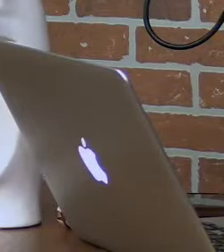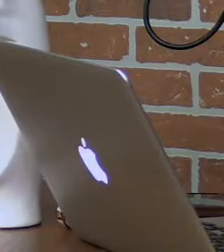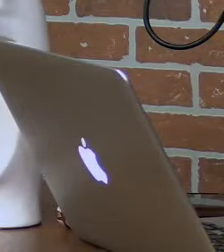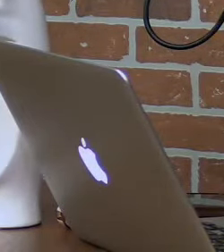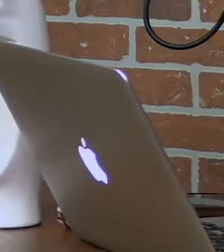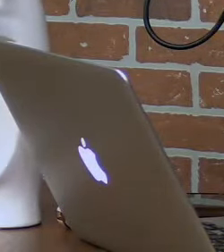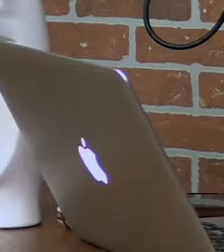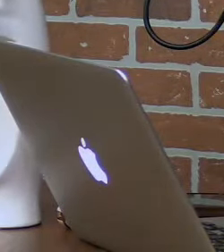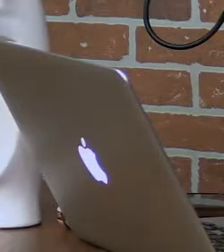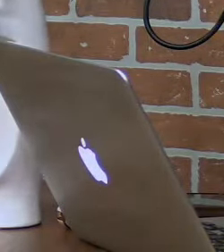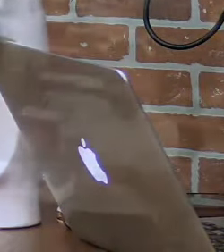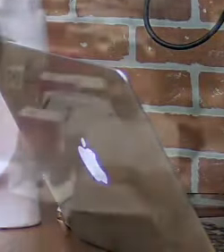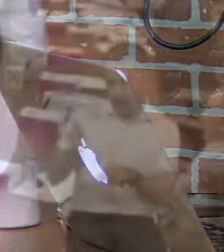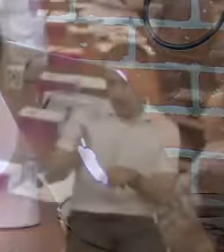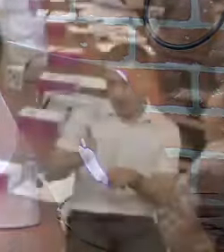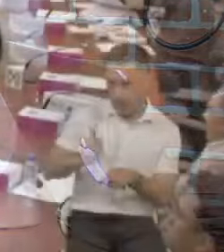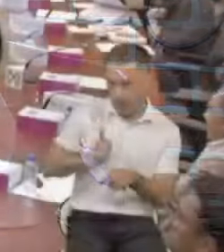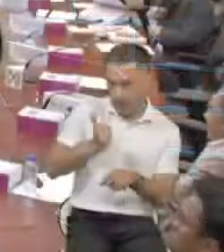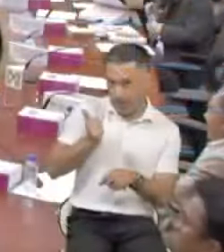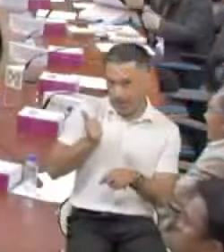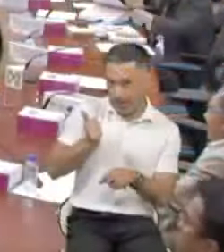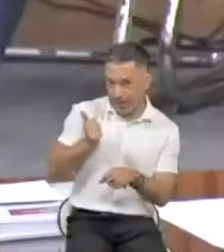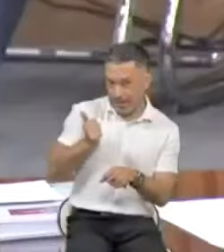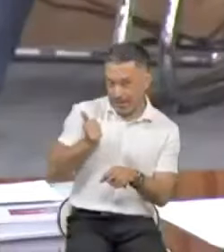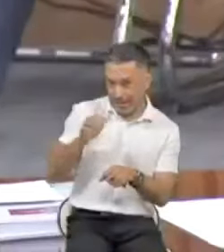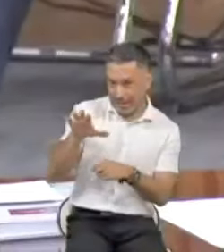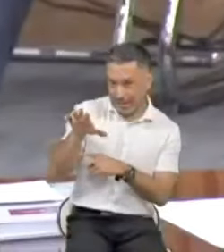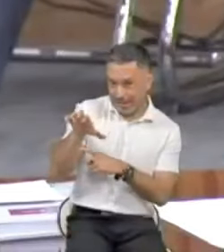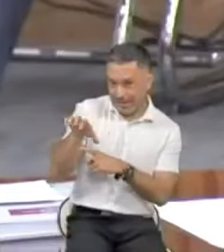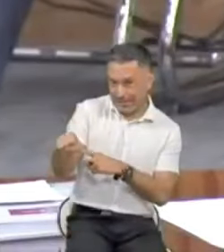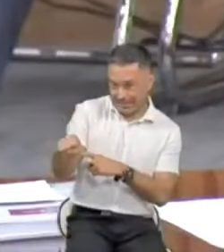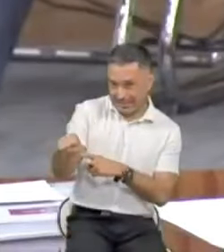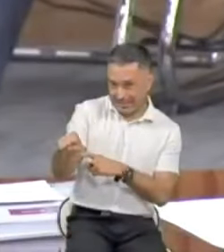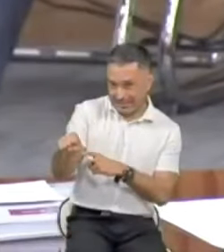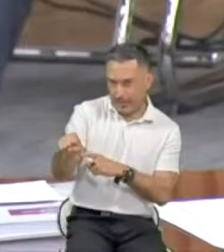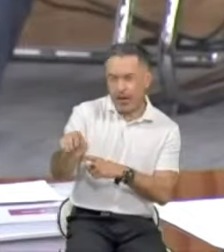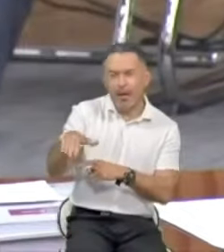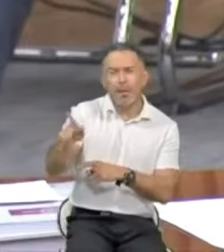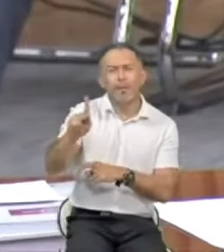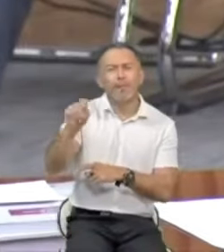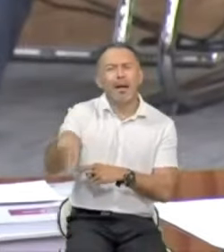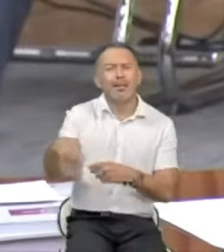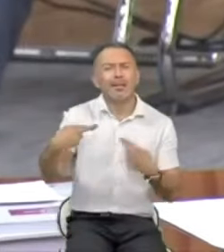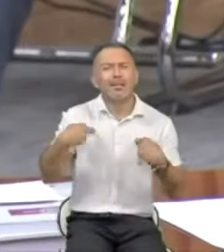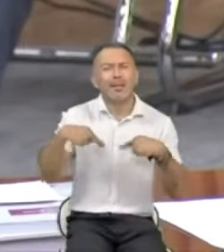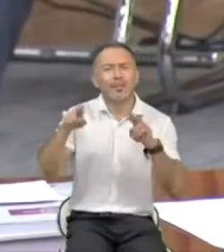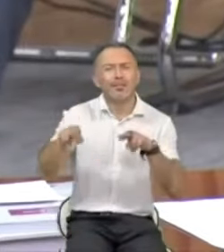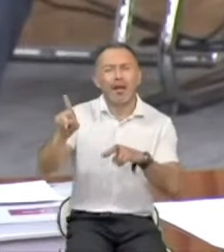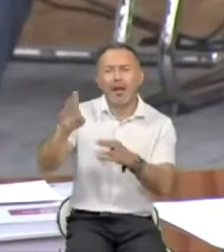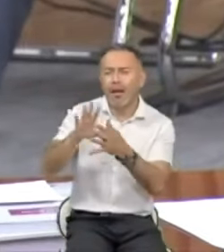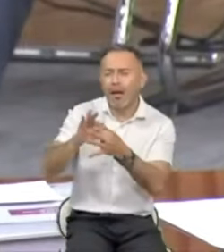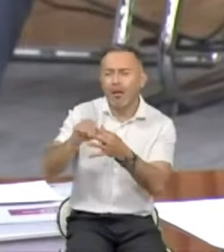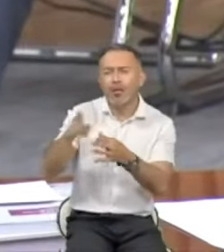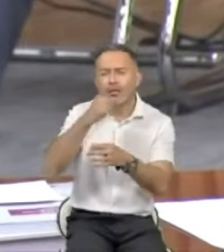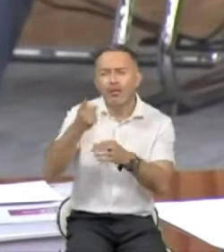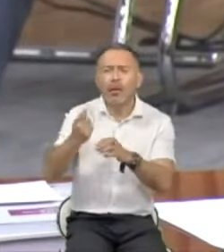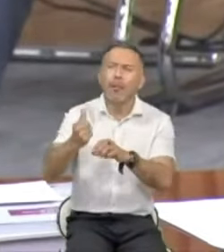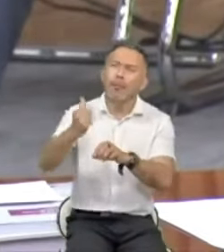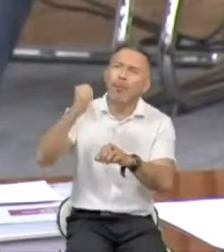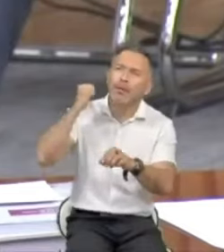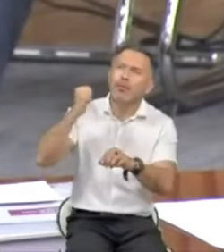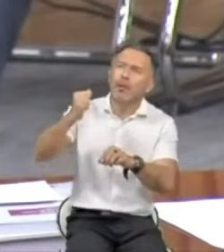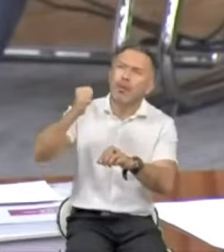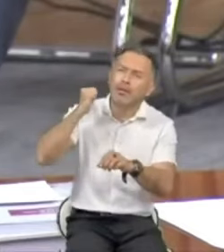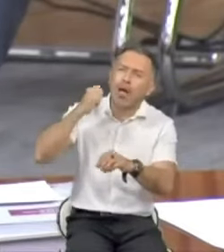escuchar su participación dice el representante del pan no hablemos del pasado